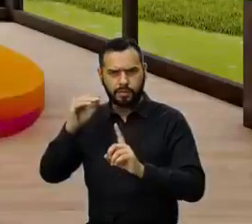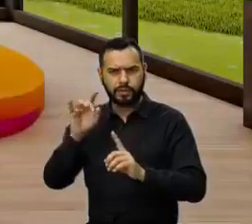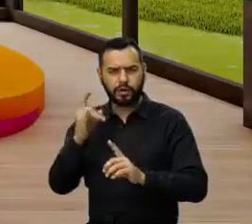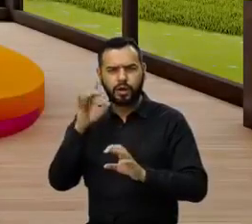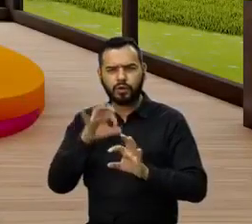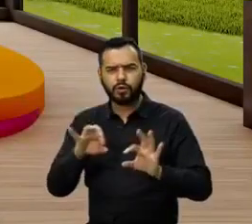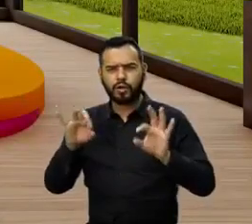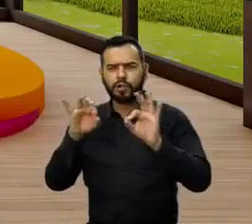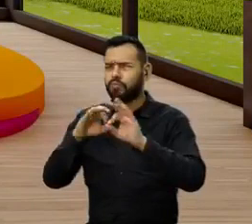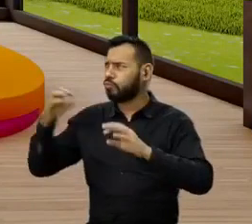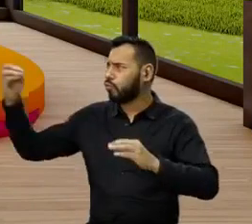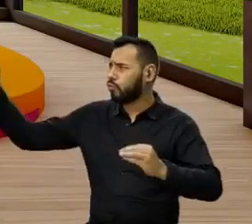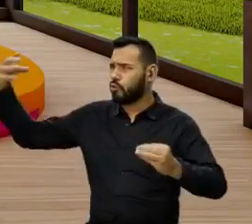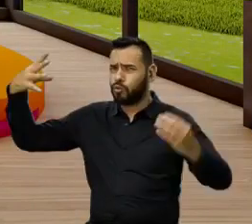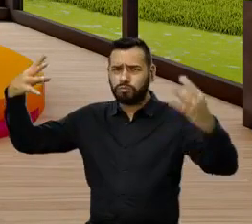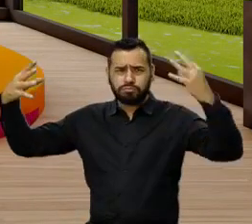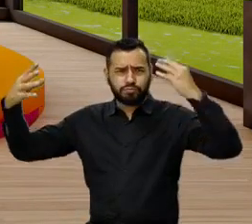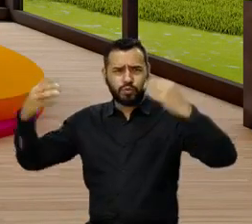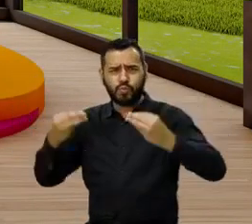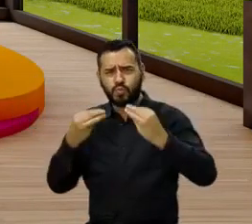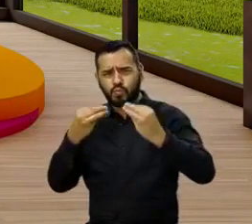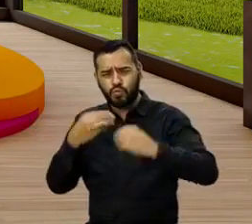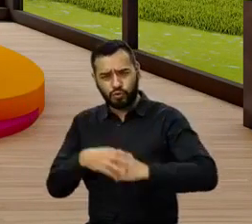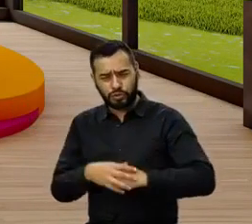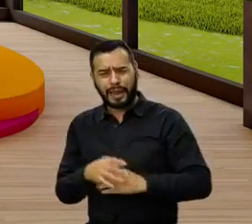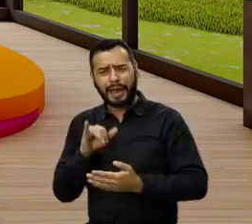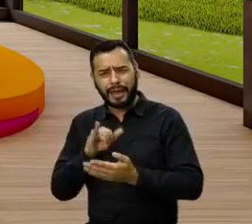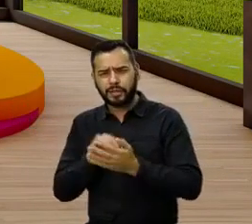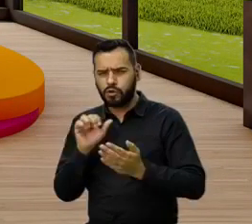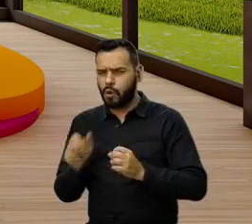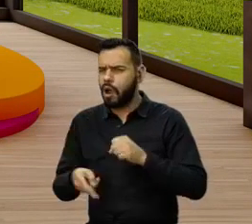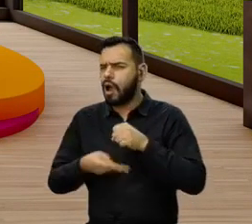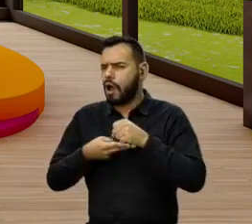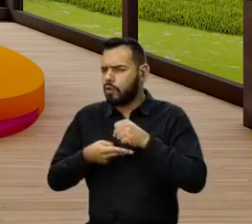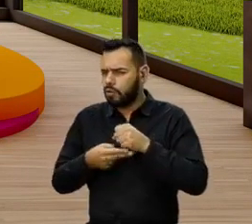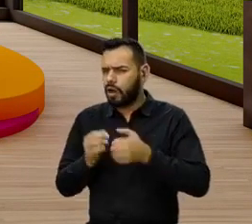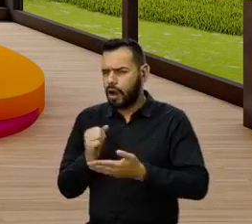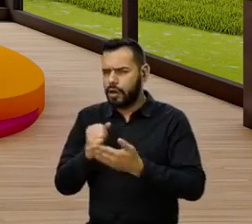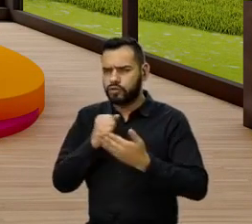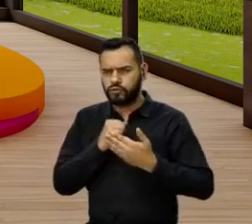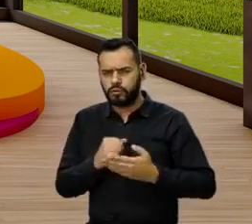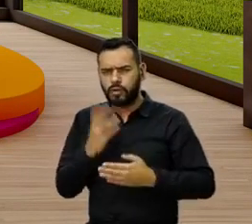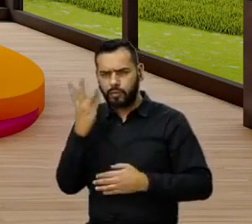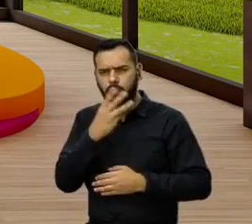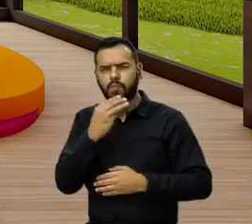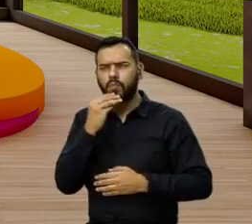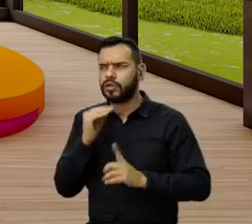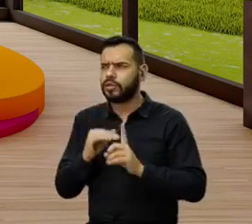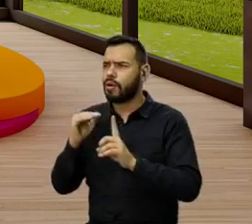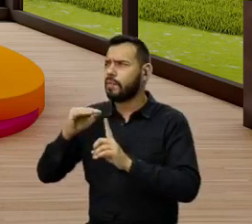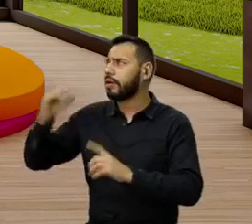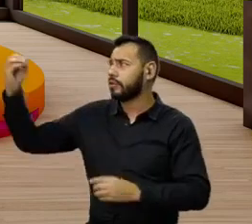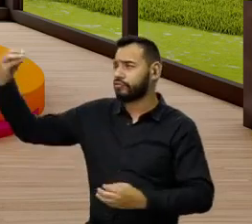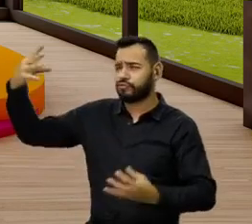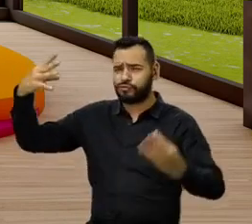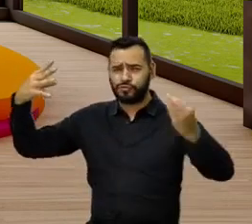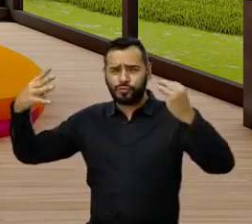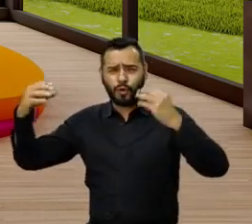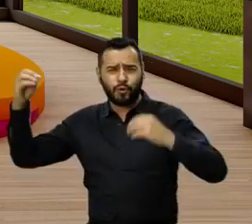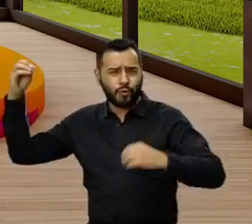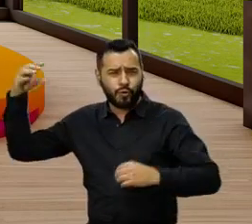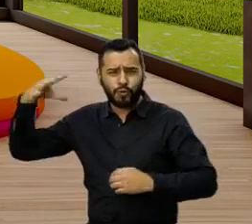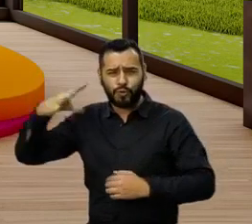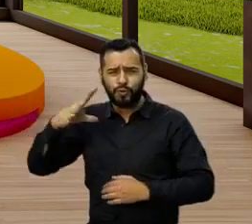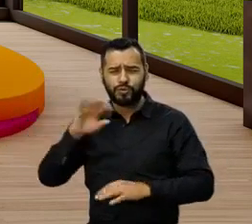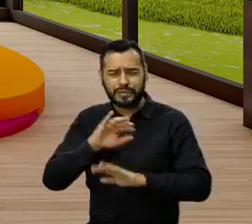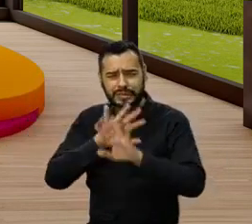importante es que es iluminado y esto también nos va a ayudar a ahorrar además qué bonito tener un apartamento que entre el sol que le entre la luz